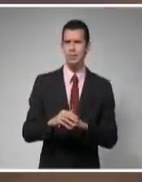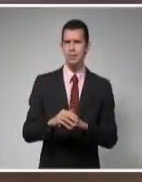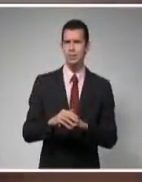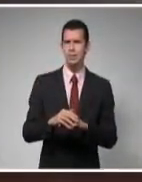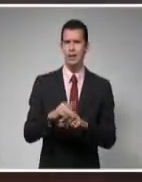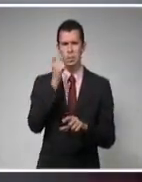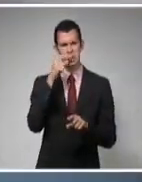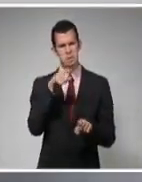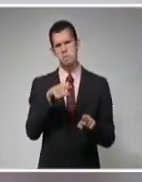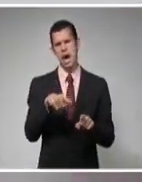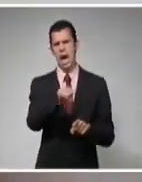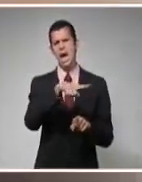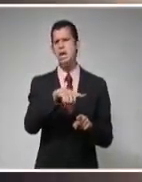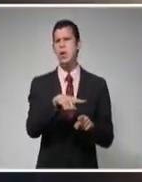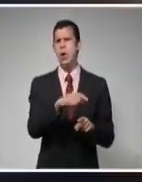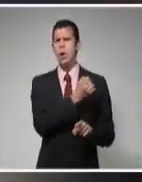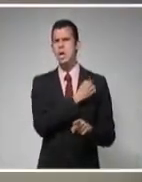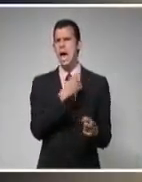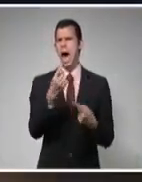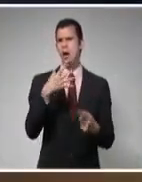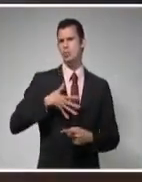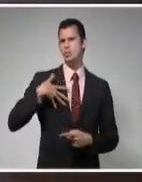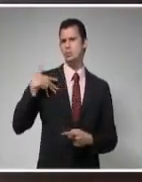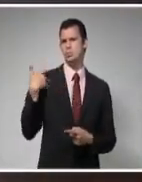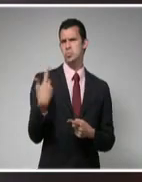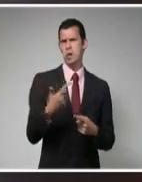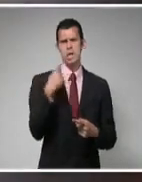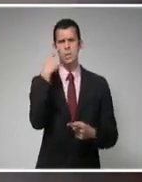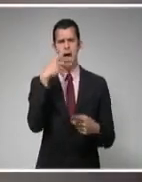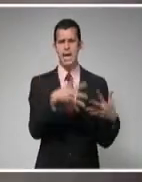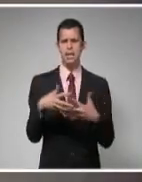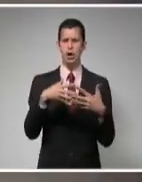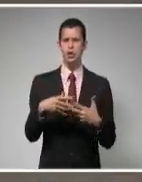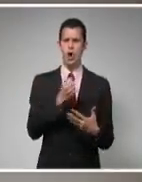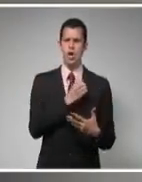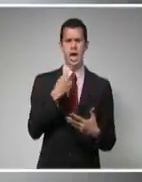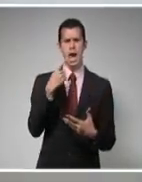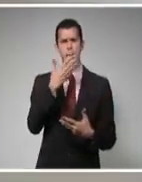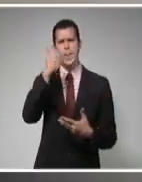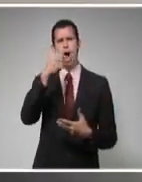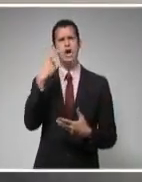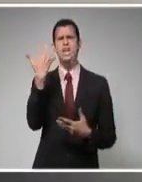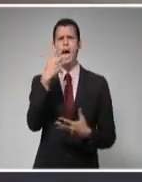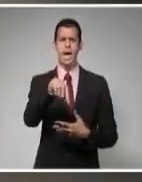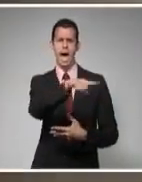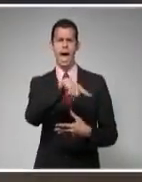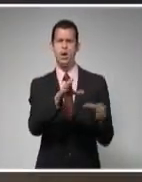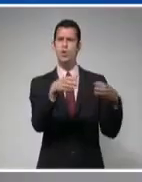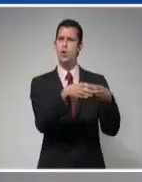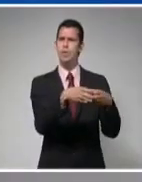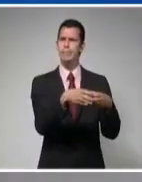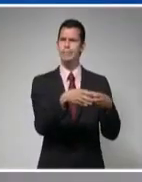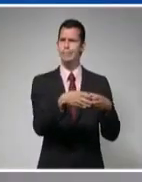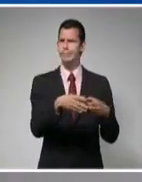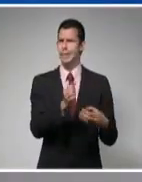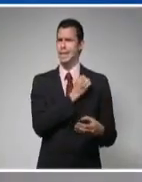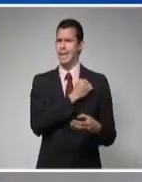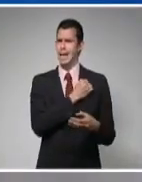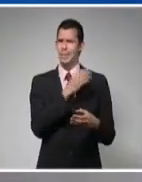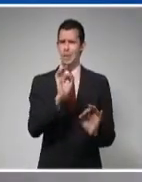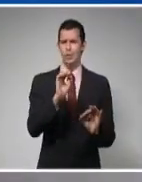acción que él y su grupo de farsantes orquestó para llamar la atención del mundo en aquella huelga que nunca existió. Según los de